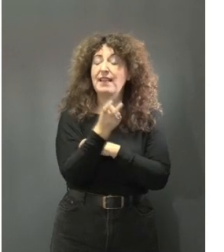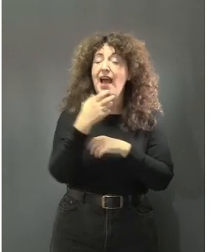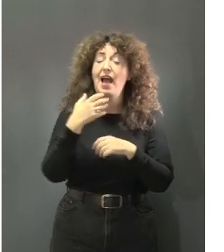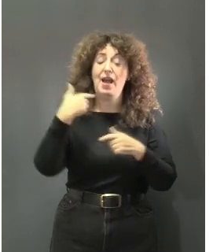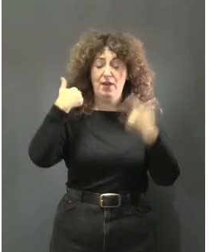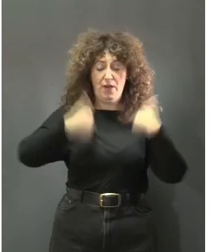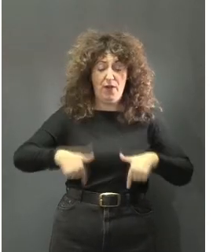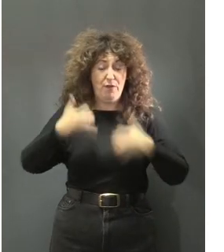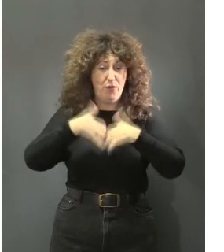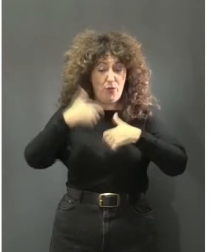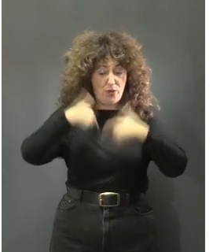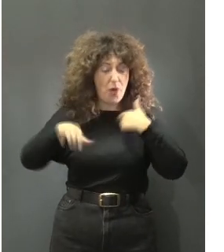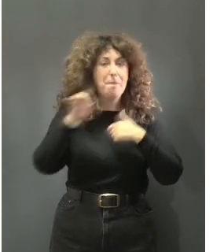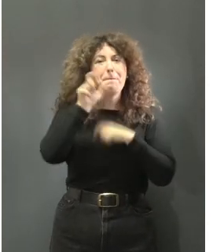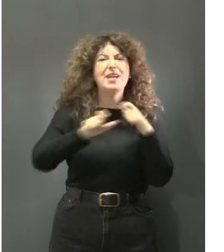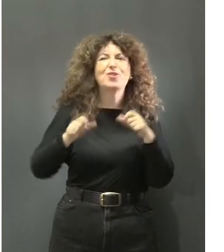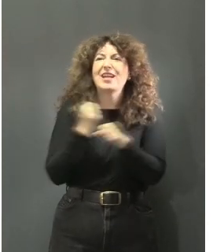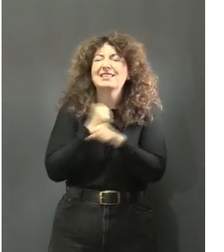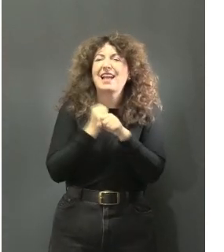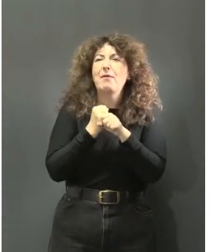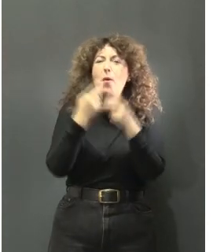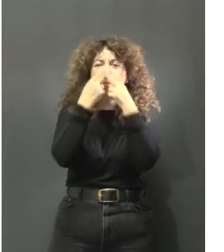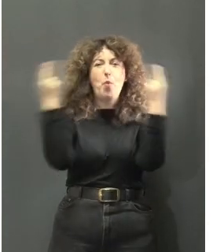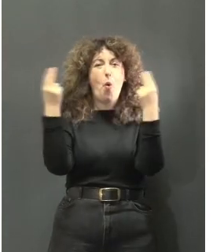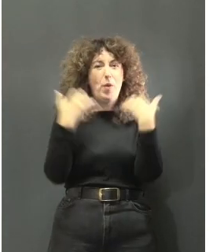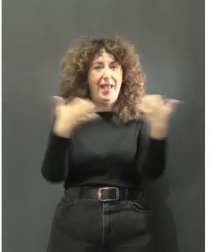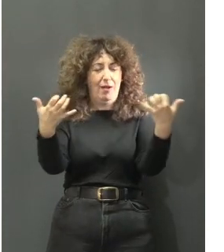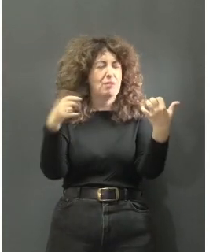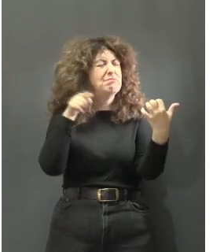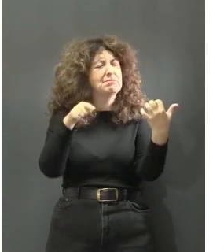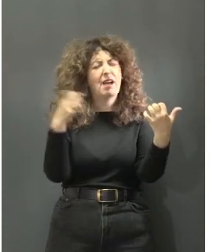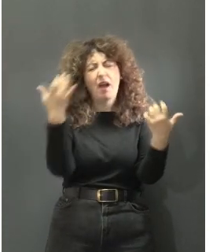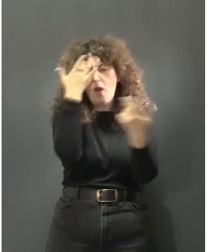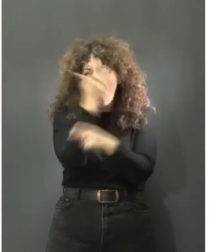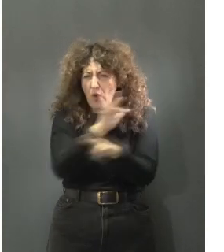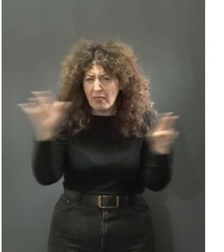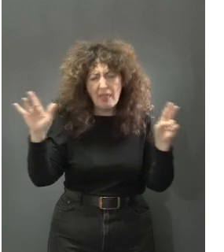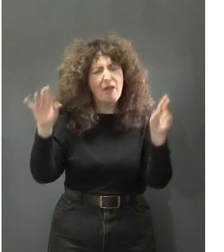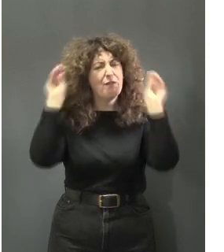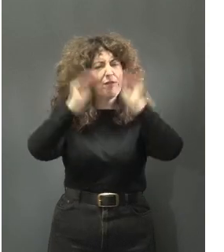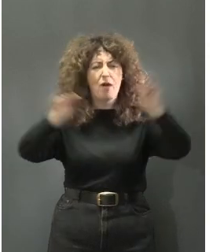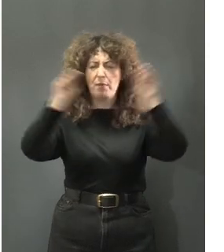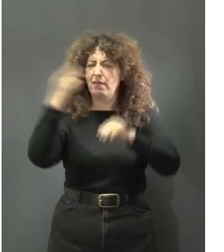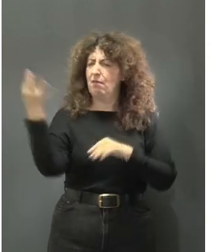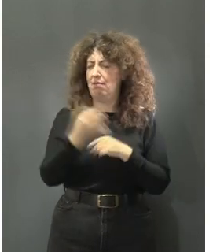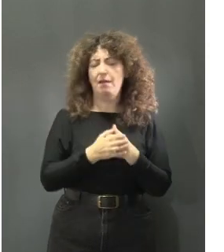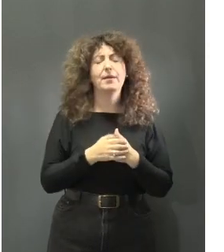que es fundamental una concienciación y una formación.